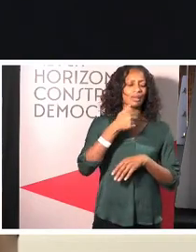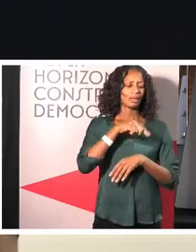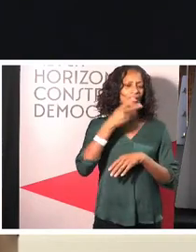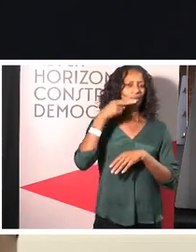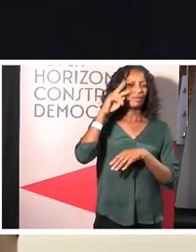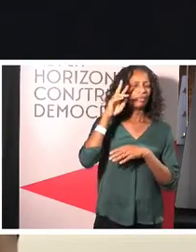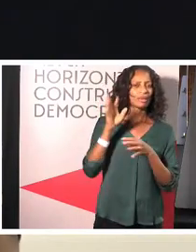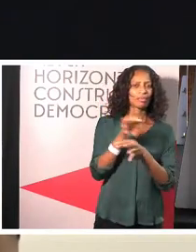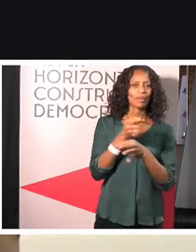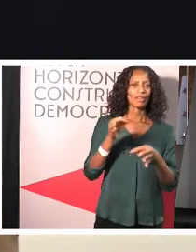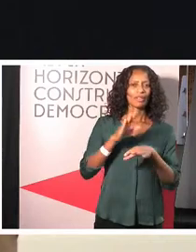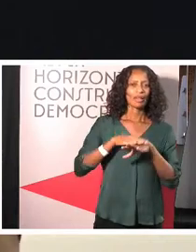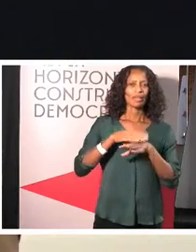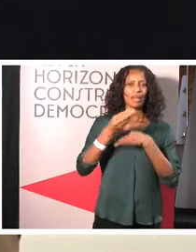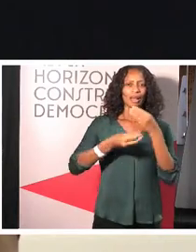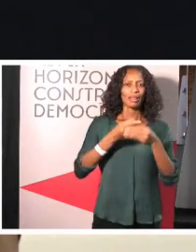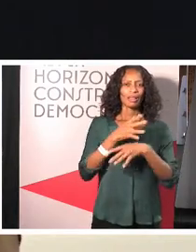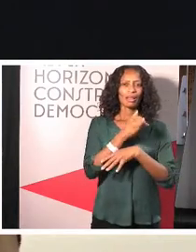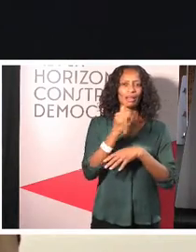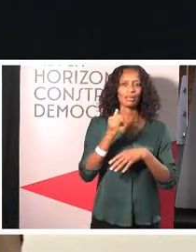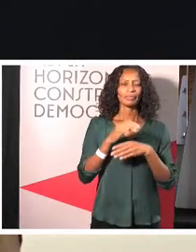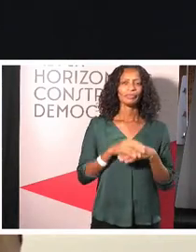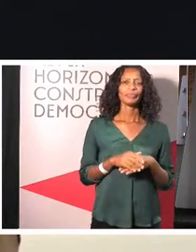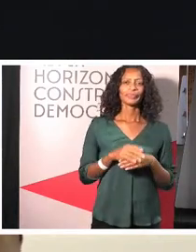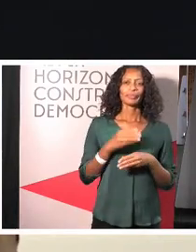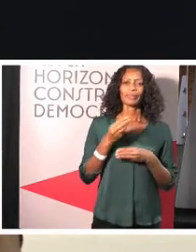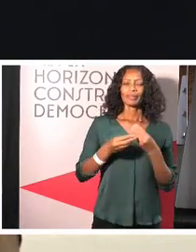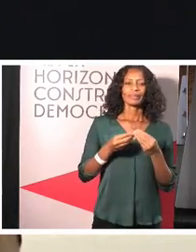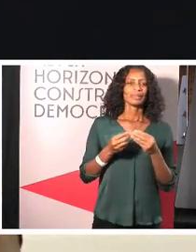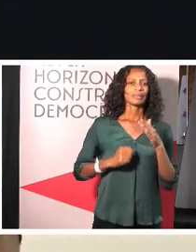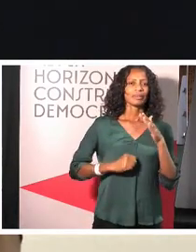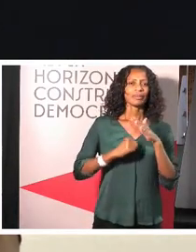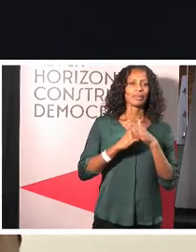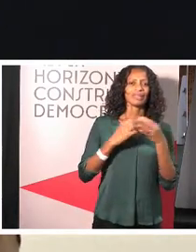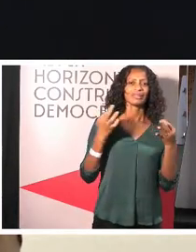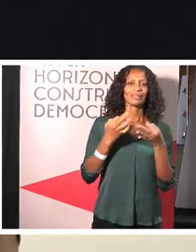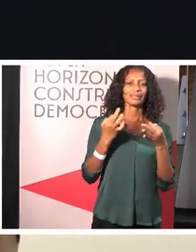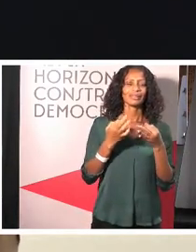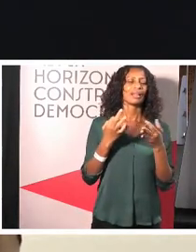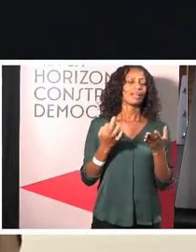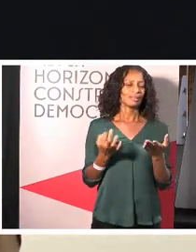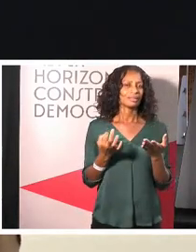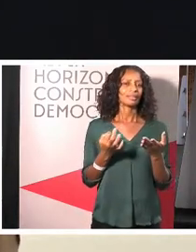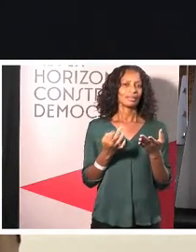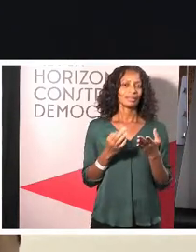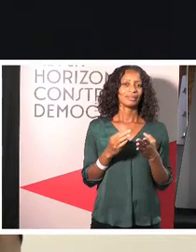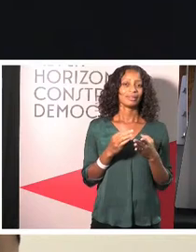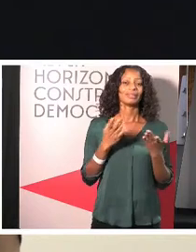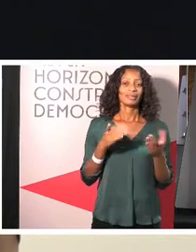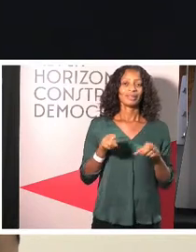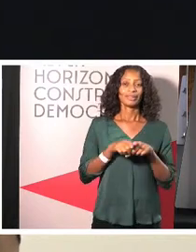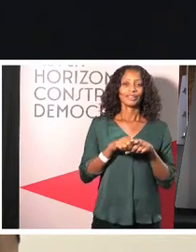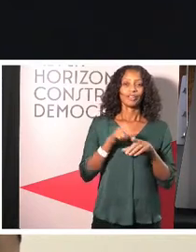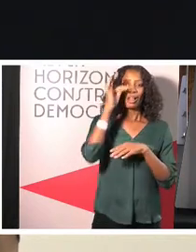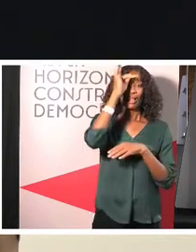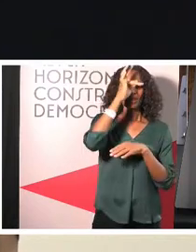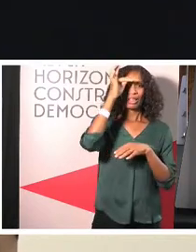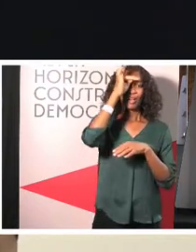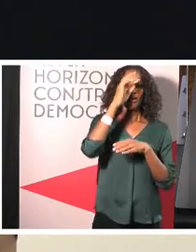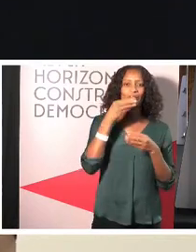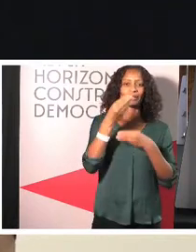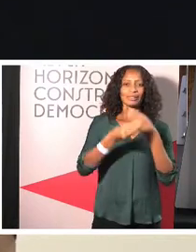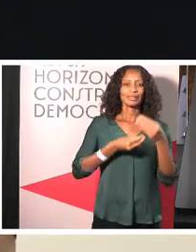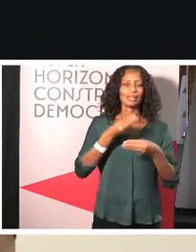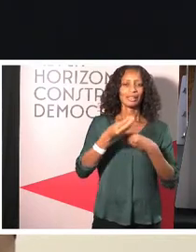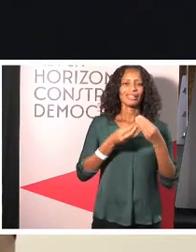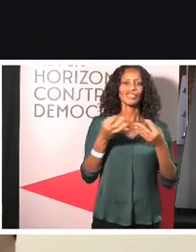ello voy a hacer del mismo modo que hizo Marx con Hegel. Con Hegel voy a tratar de hacer lo mismo que ha hecho un teórico que se llama Jenny Morozov con Marx,